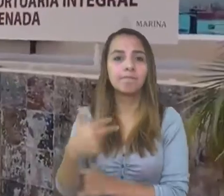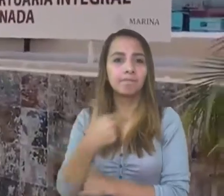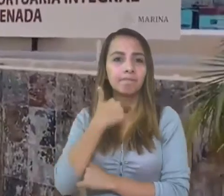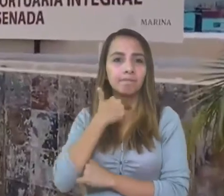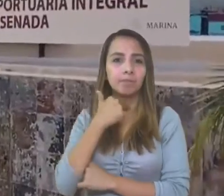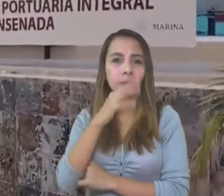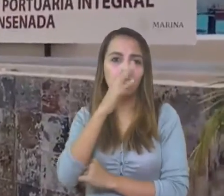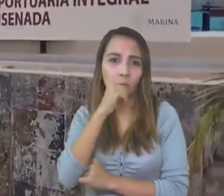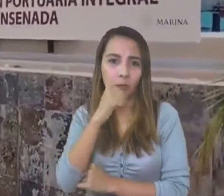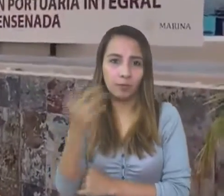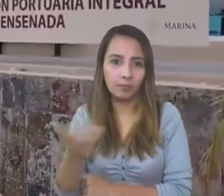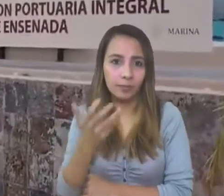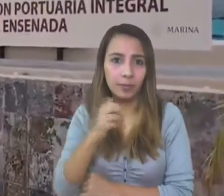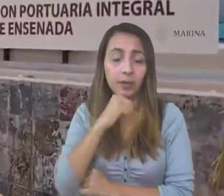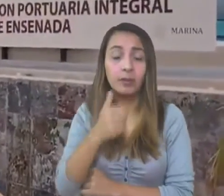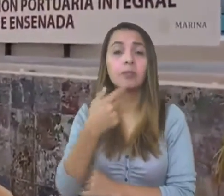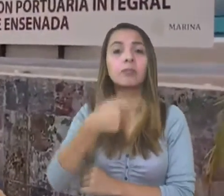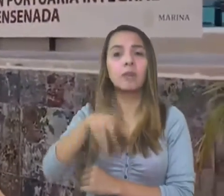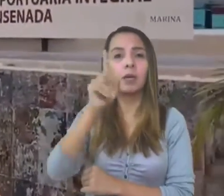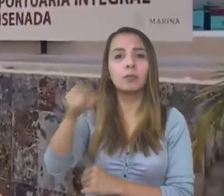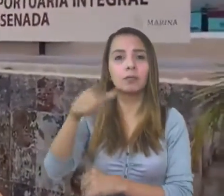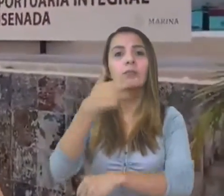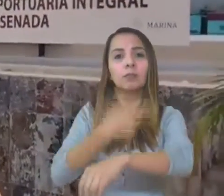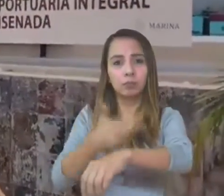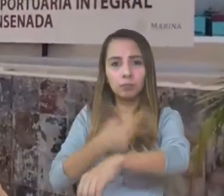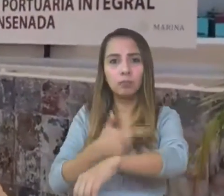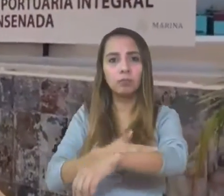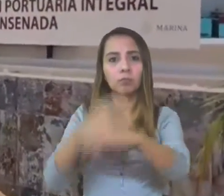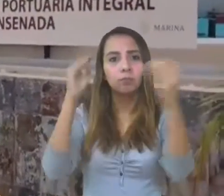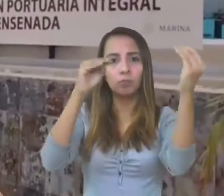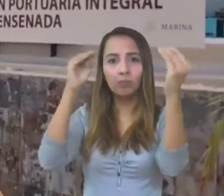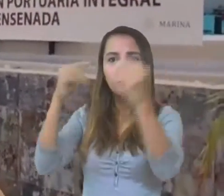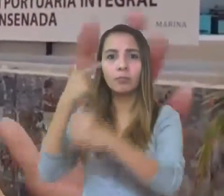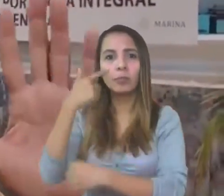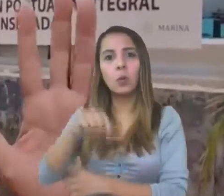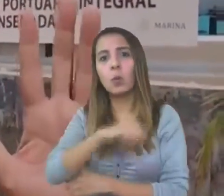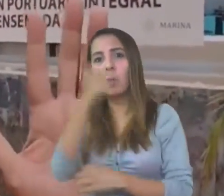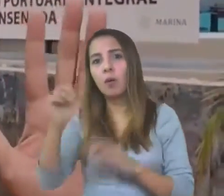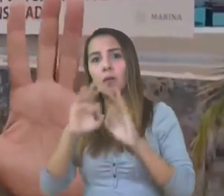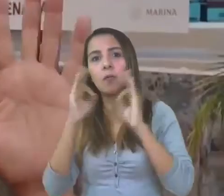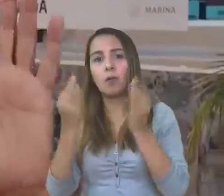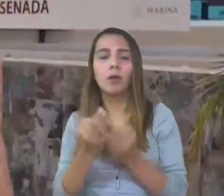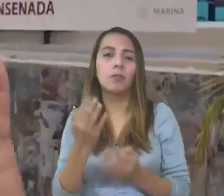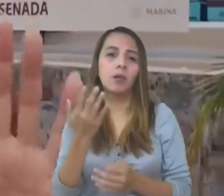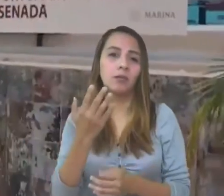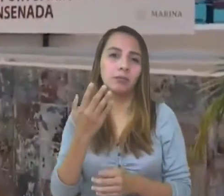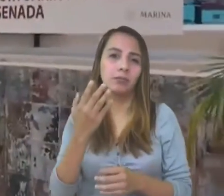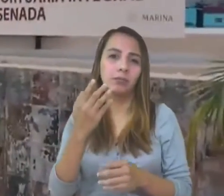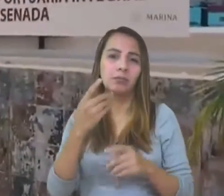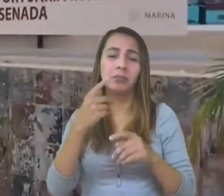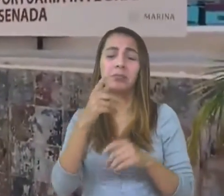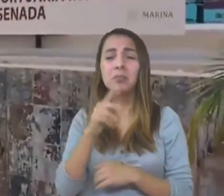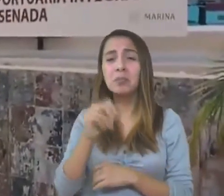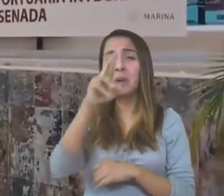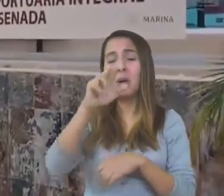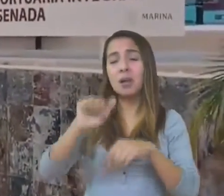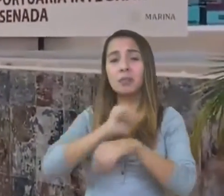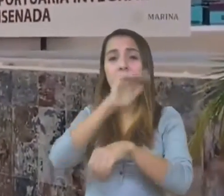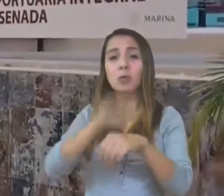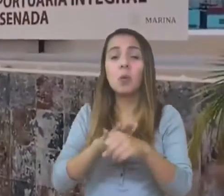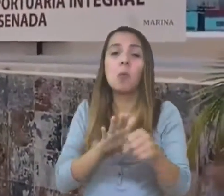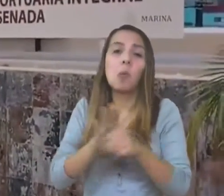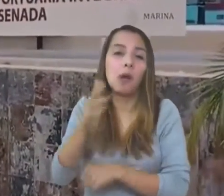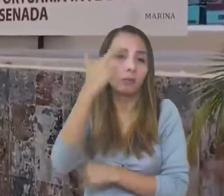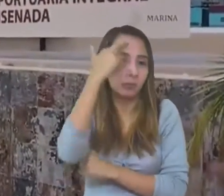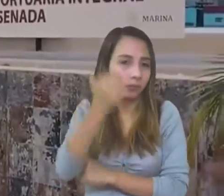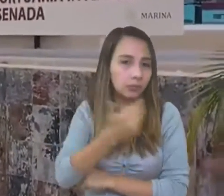Correcto. Pero van a resolverlo por otros motivos administrativos. No correcto. Sé, no sé cuáles sean, pero, sí.